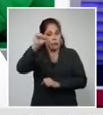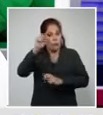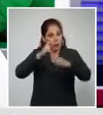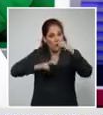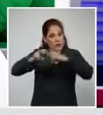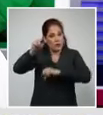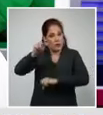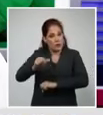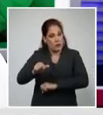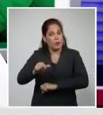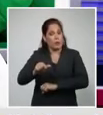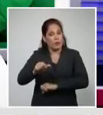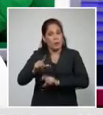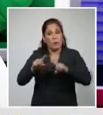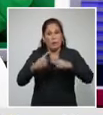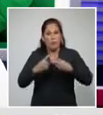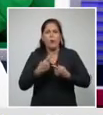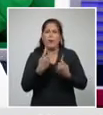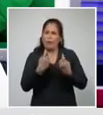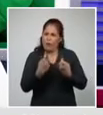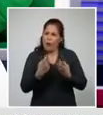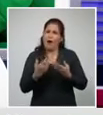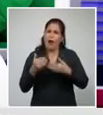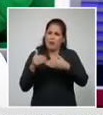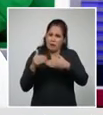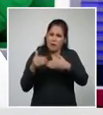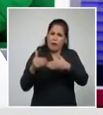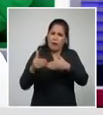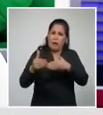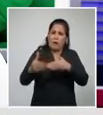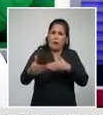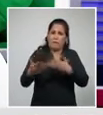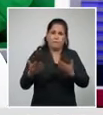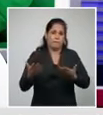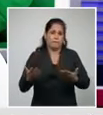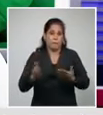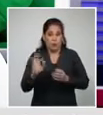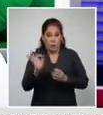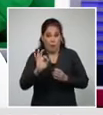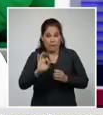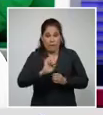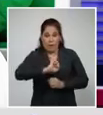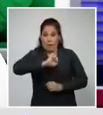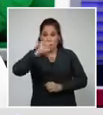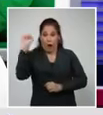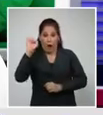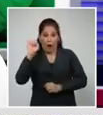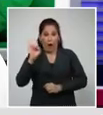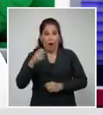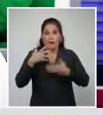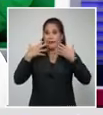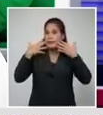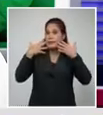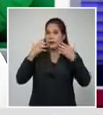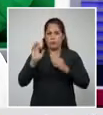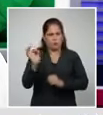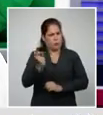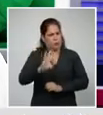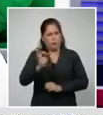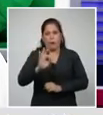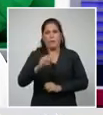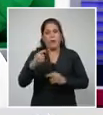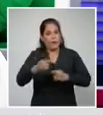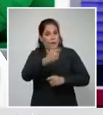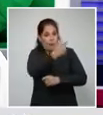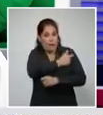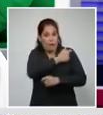científicos. Pero nos falta un tramo muy largo para que realmente la vacunación sea efectiva.